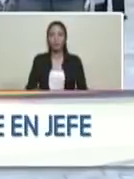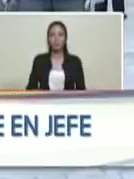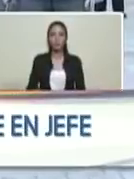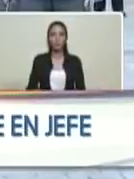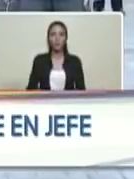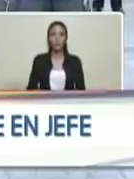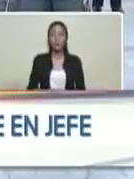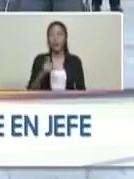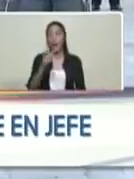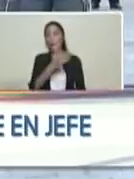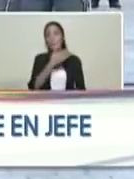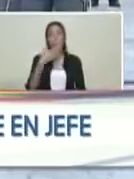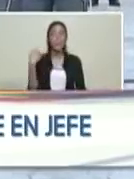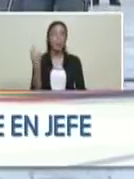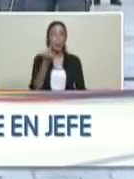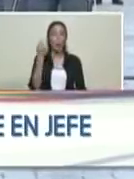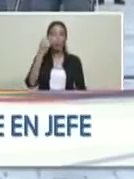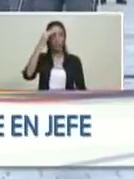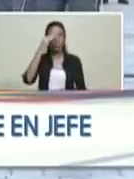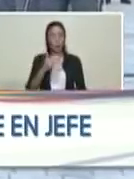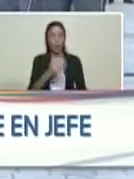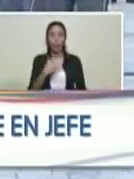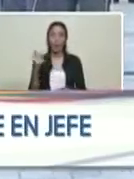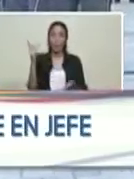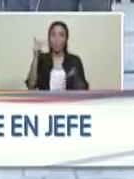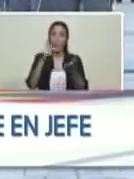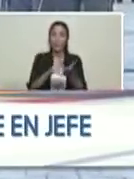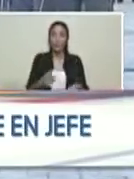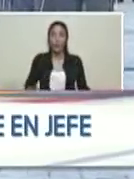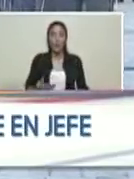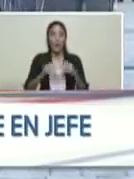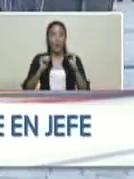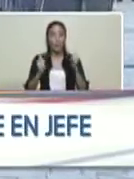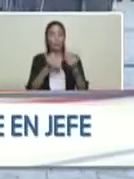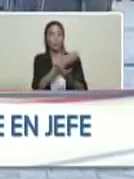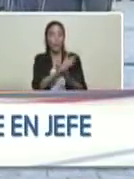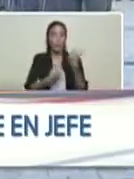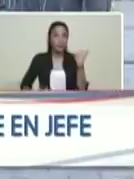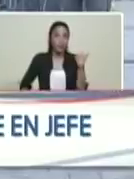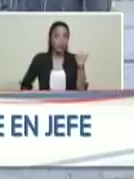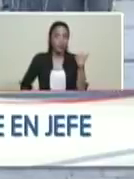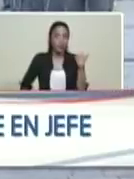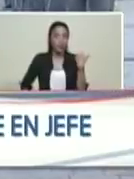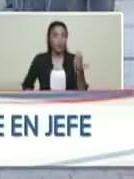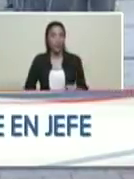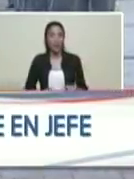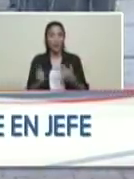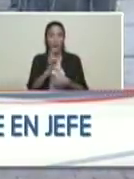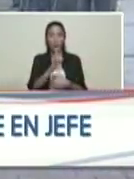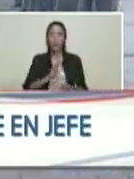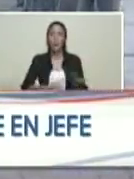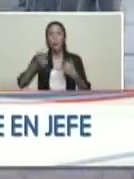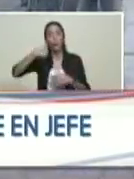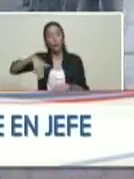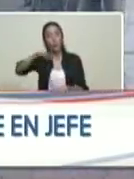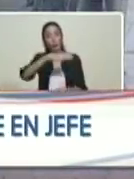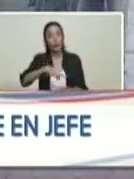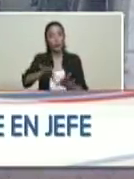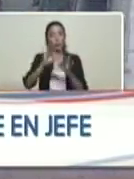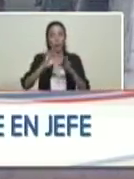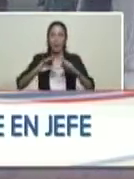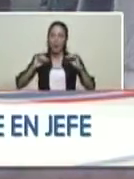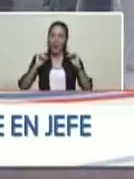mejores soldados que llegó a presidente de la república por voluntad del pueblo y que encabezó la revolución más